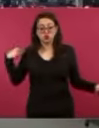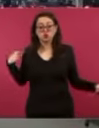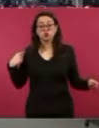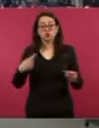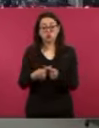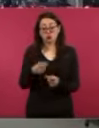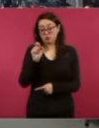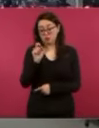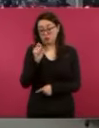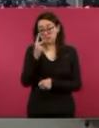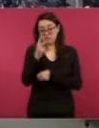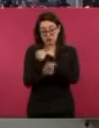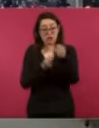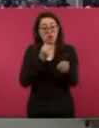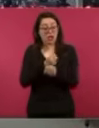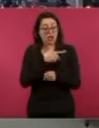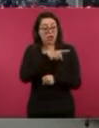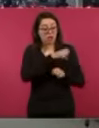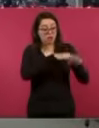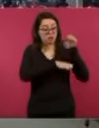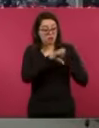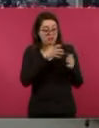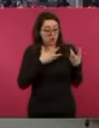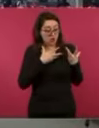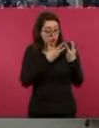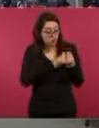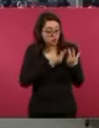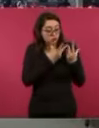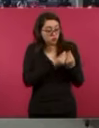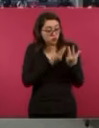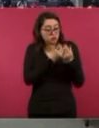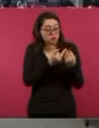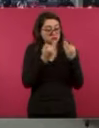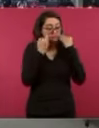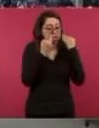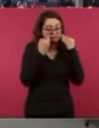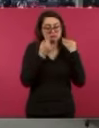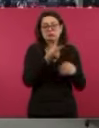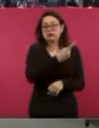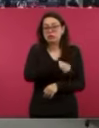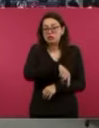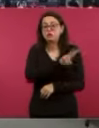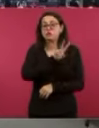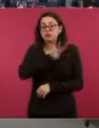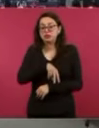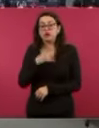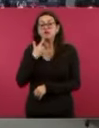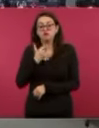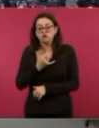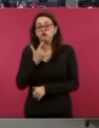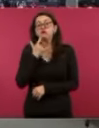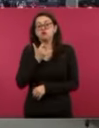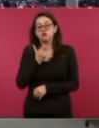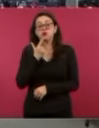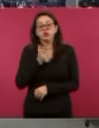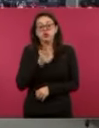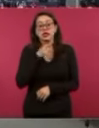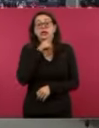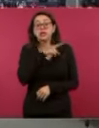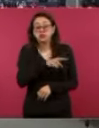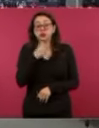junto con esta empresa caminando y he visto los esfuerzos que han hecho, donde al tratar de firmar en Hollywood iban a